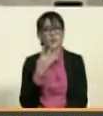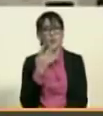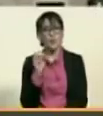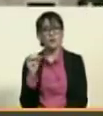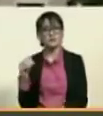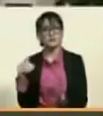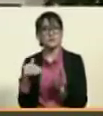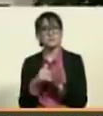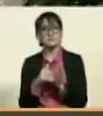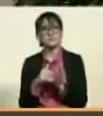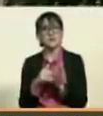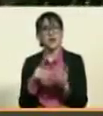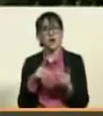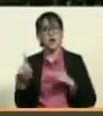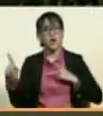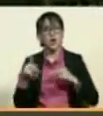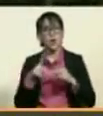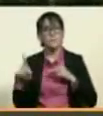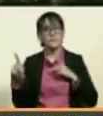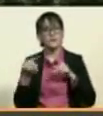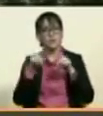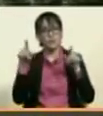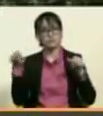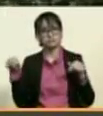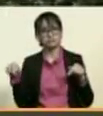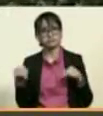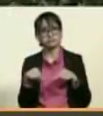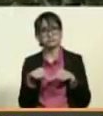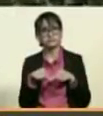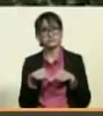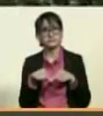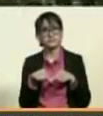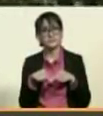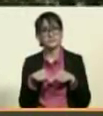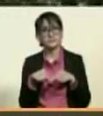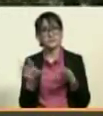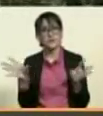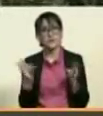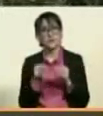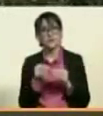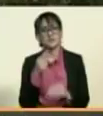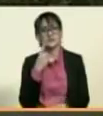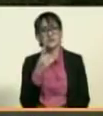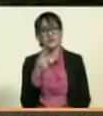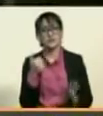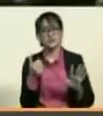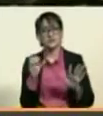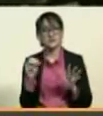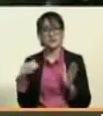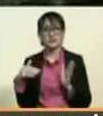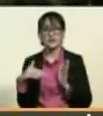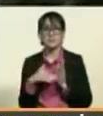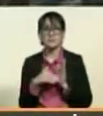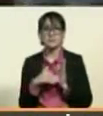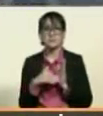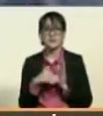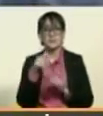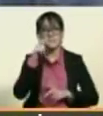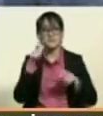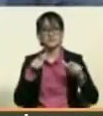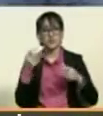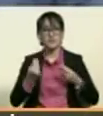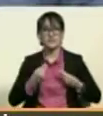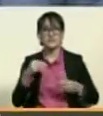40.000 kilómetros cuadrados y un total de 160.000